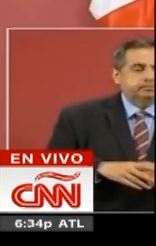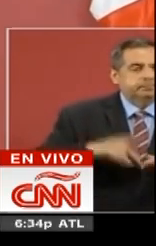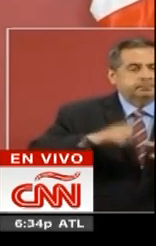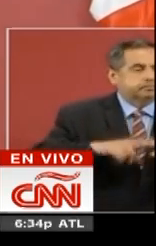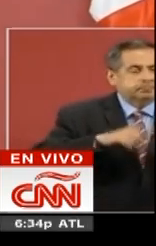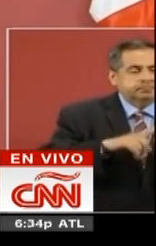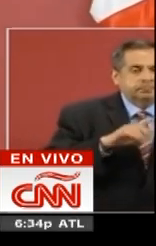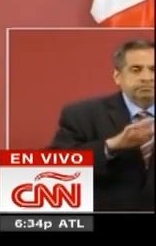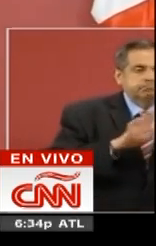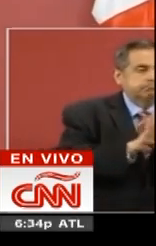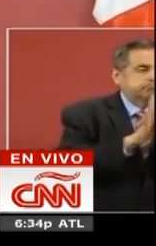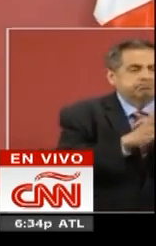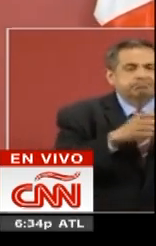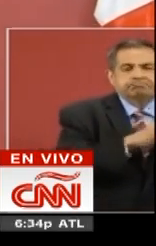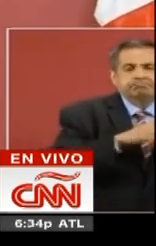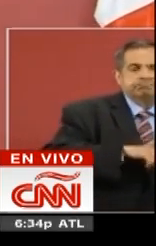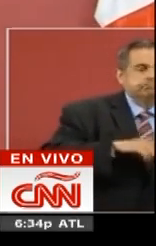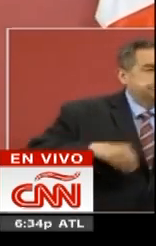involucrados,